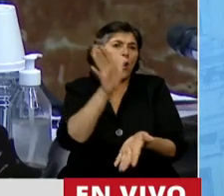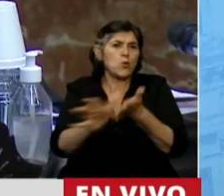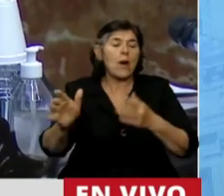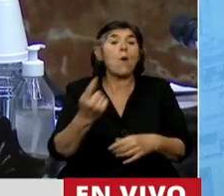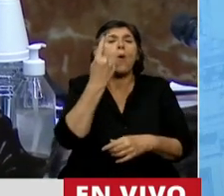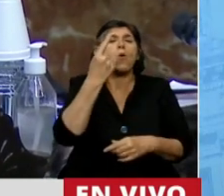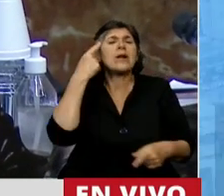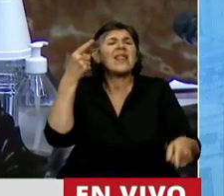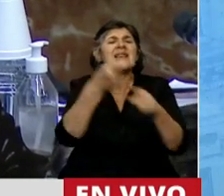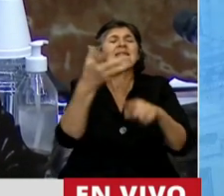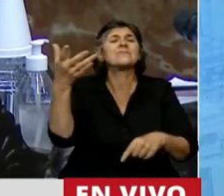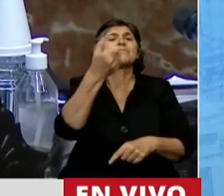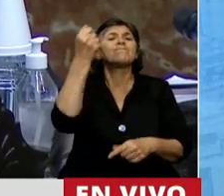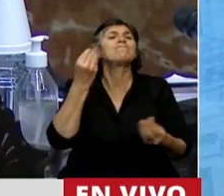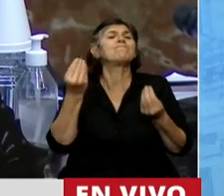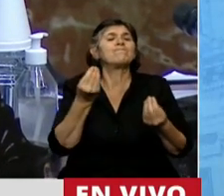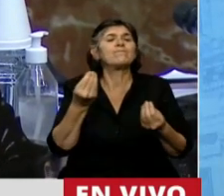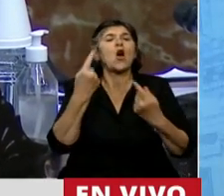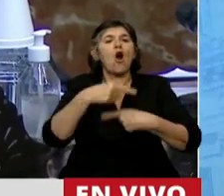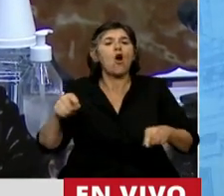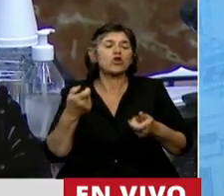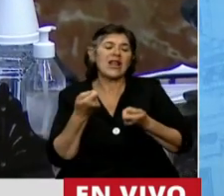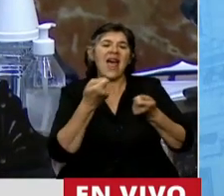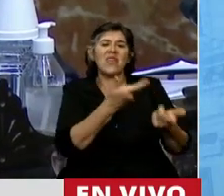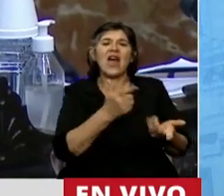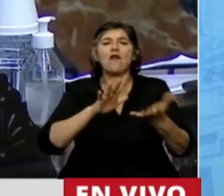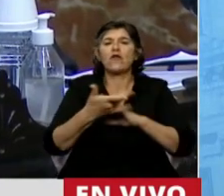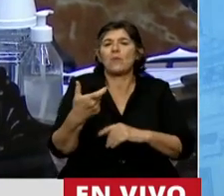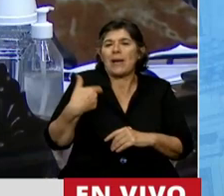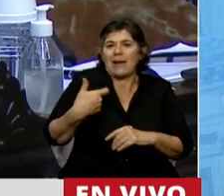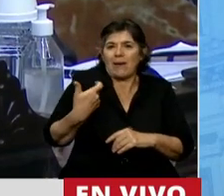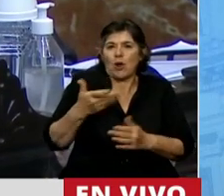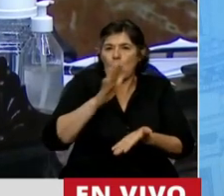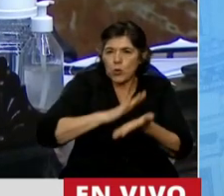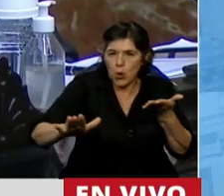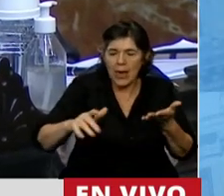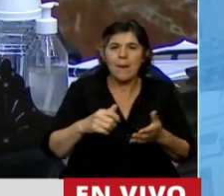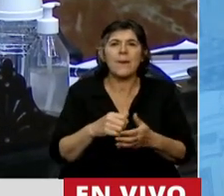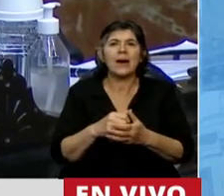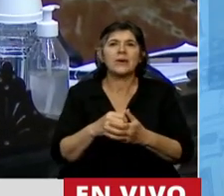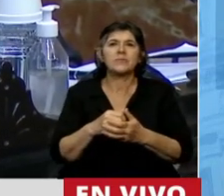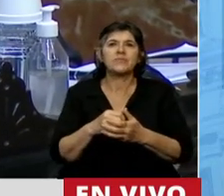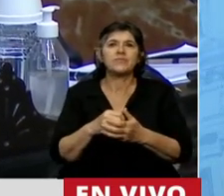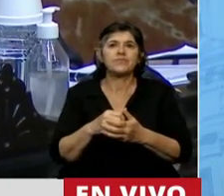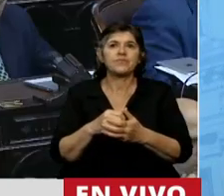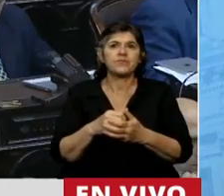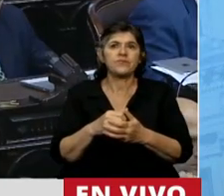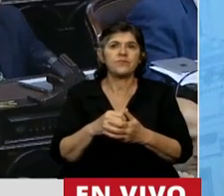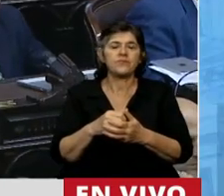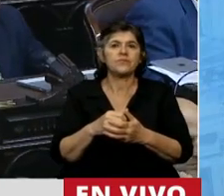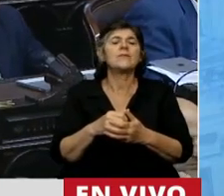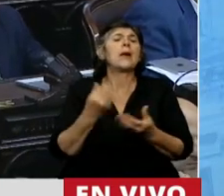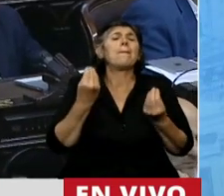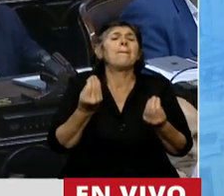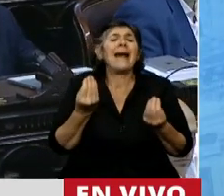fundamental es incorporar prestaciones nuevas que vienen a fortalecer la posibilidad de llegar a aquellos que